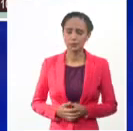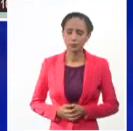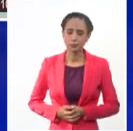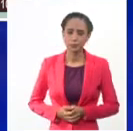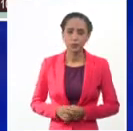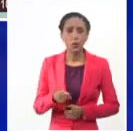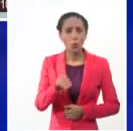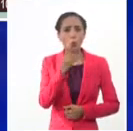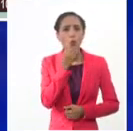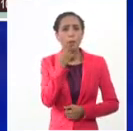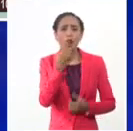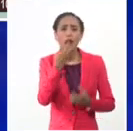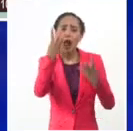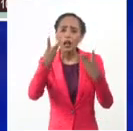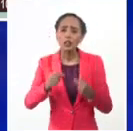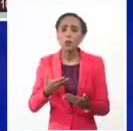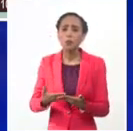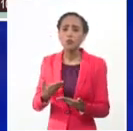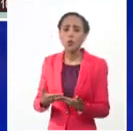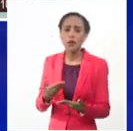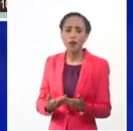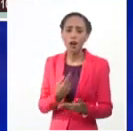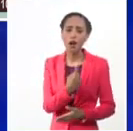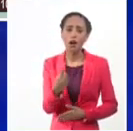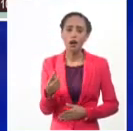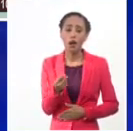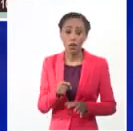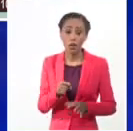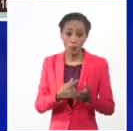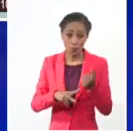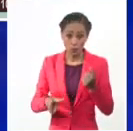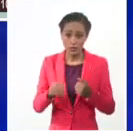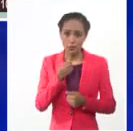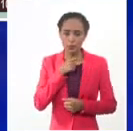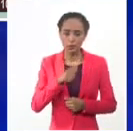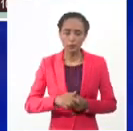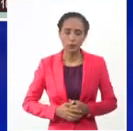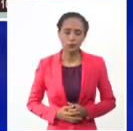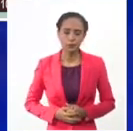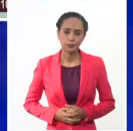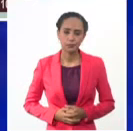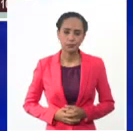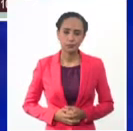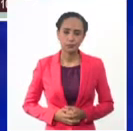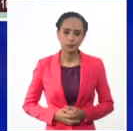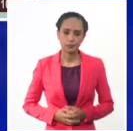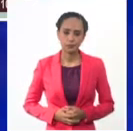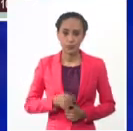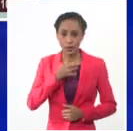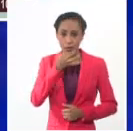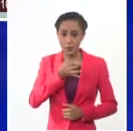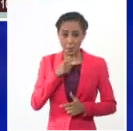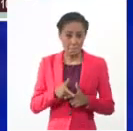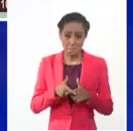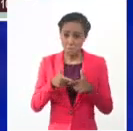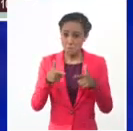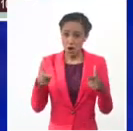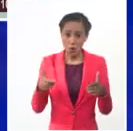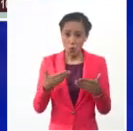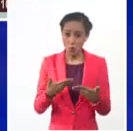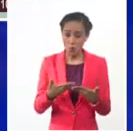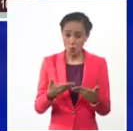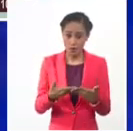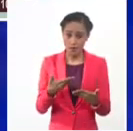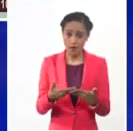el gráfico donde lo muestra. Las provincias con mayor porciento de muestras